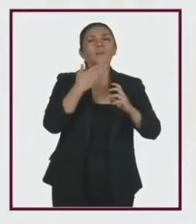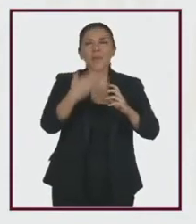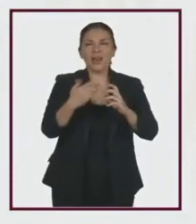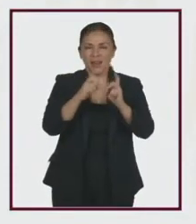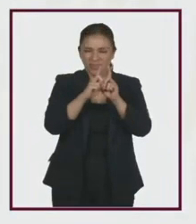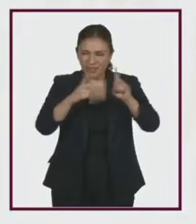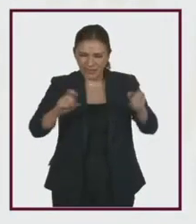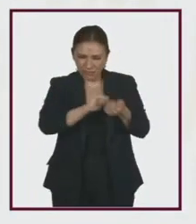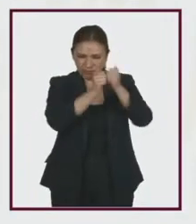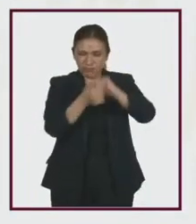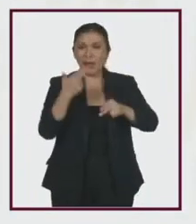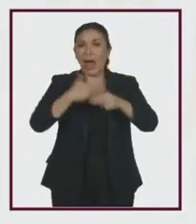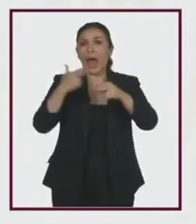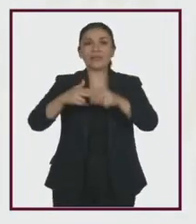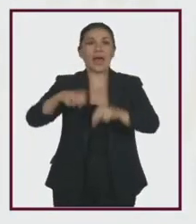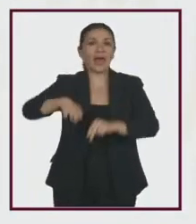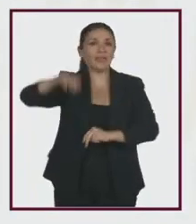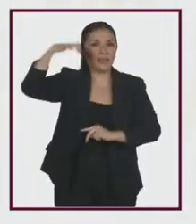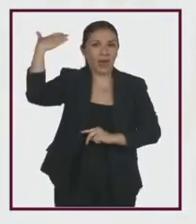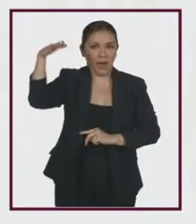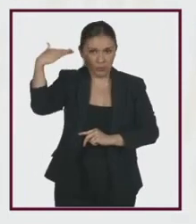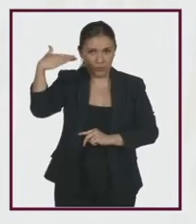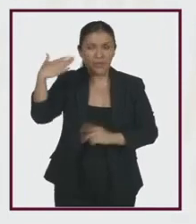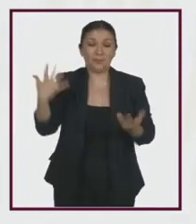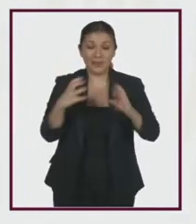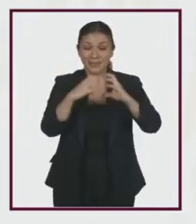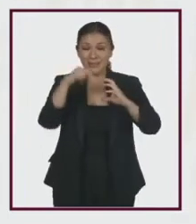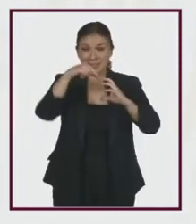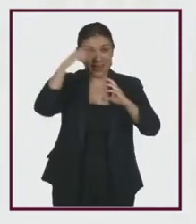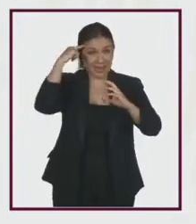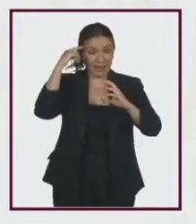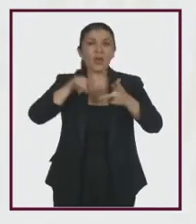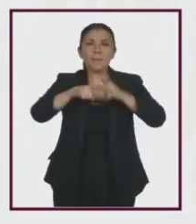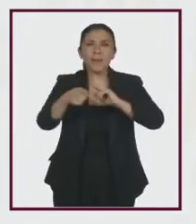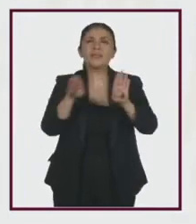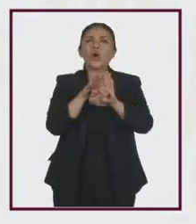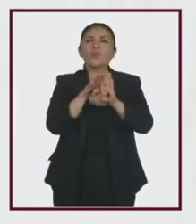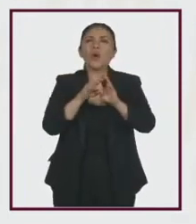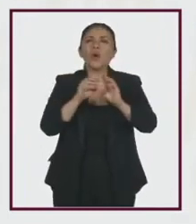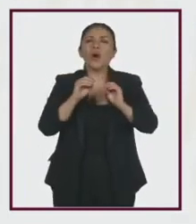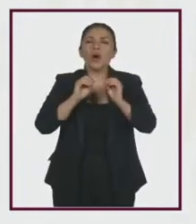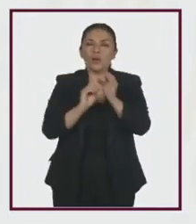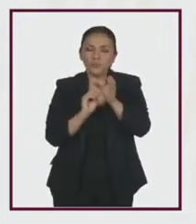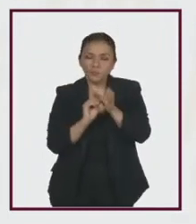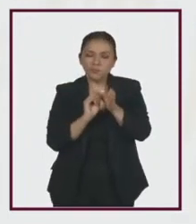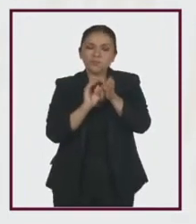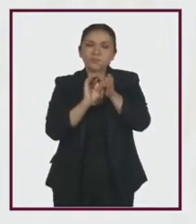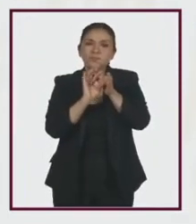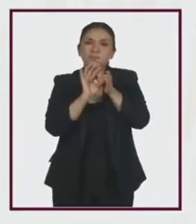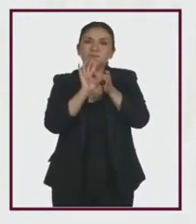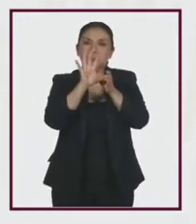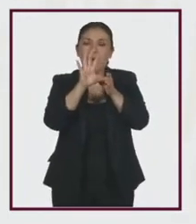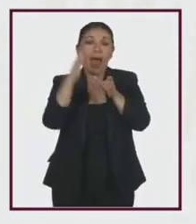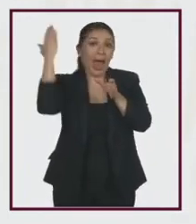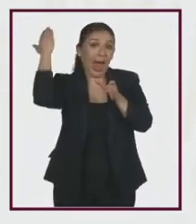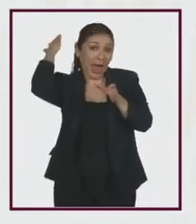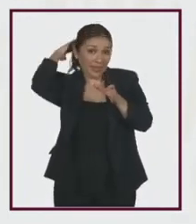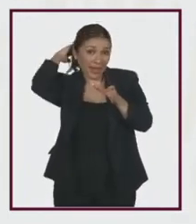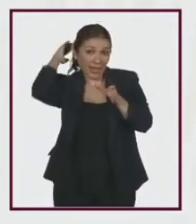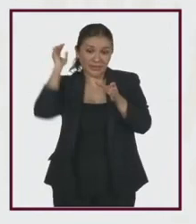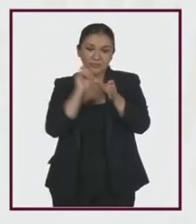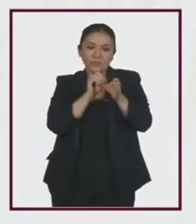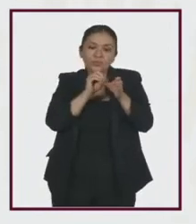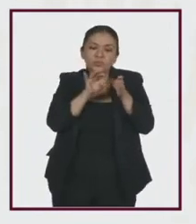adultez. Y entonces el cerebro se desarrolla de abajo para arriba y de atrás para adelante. La parte interna